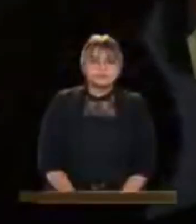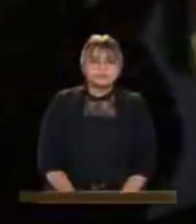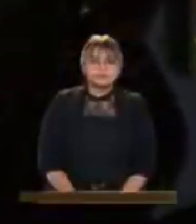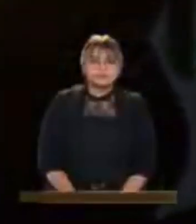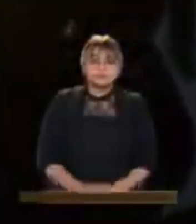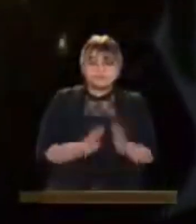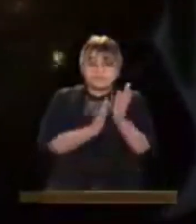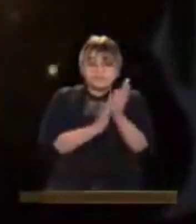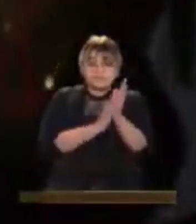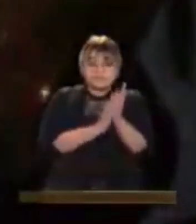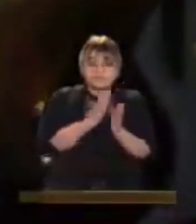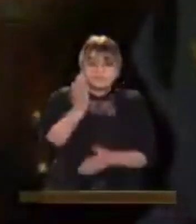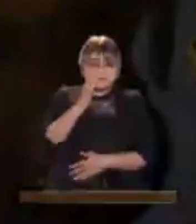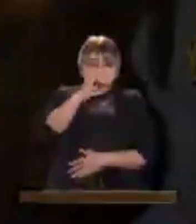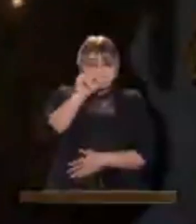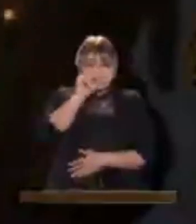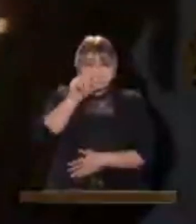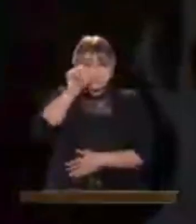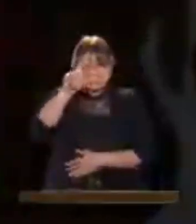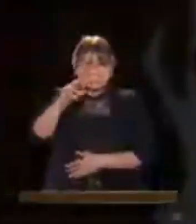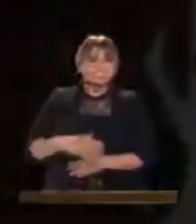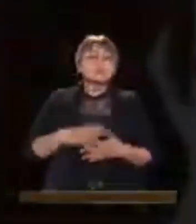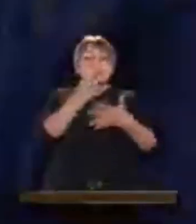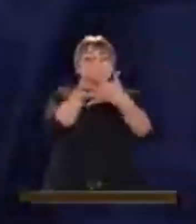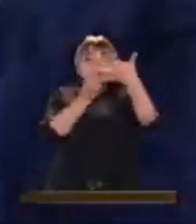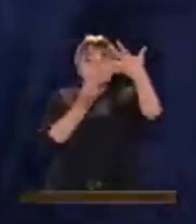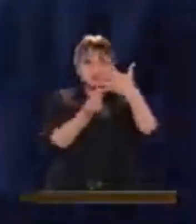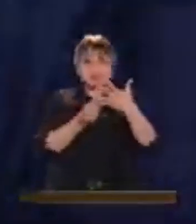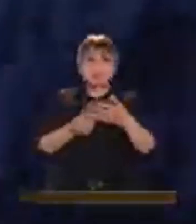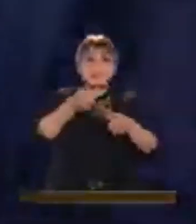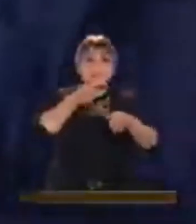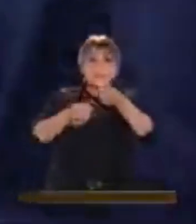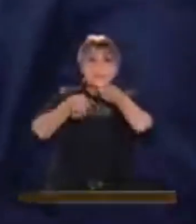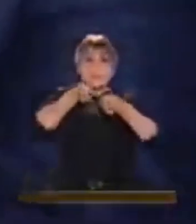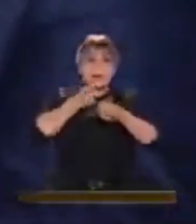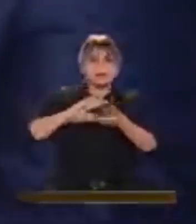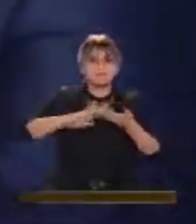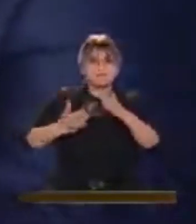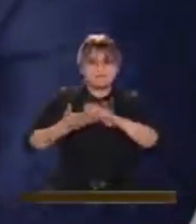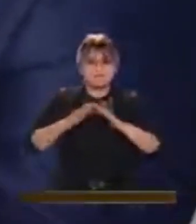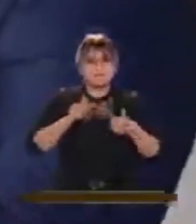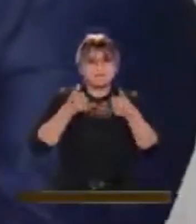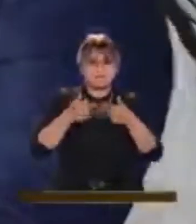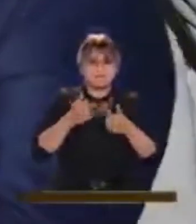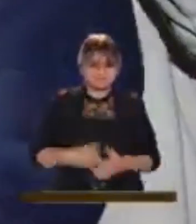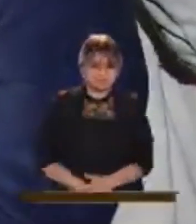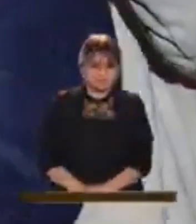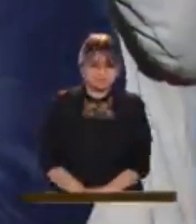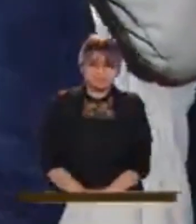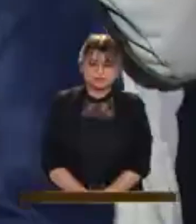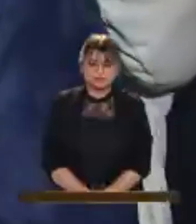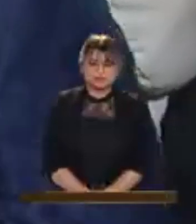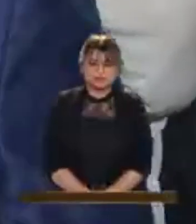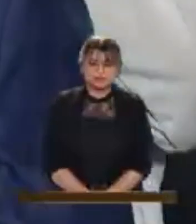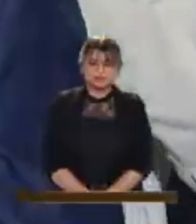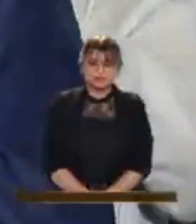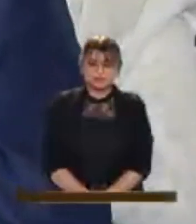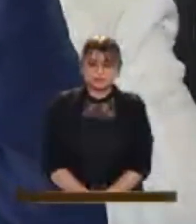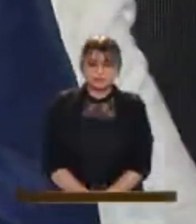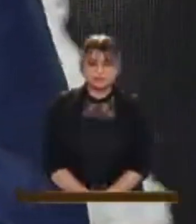Un aplauso para César Augusto Cataño en la categoría de periodismo comunitario.